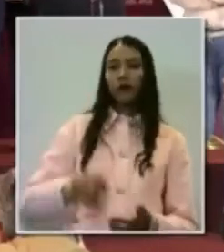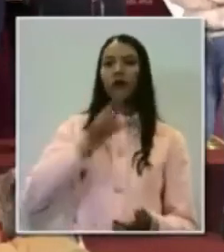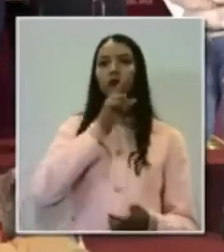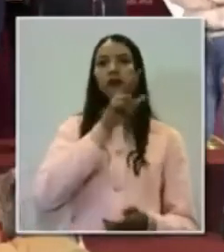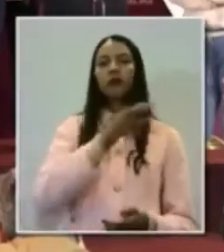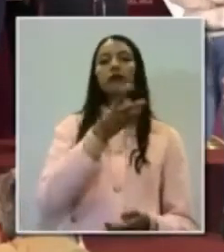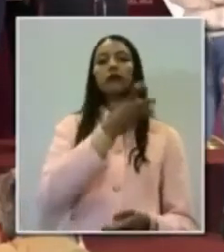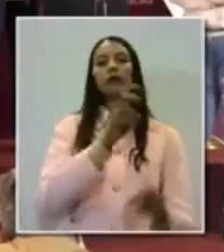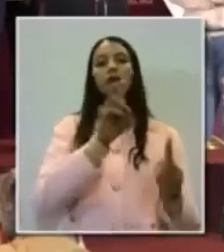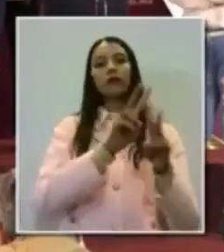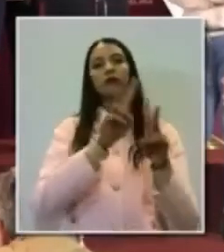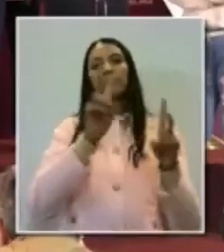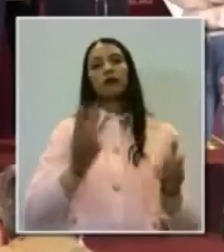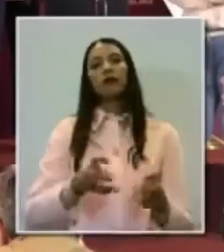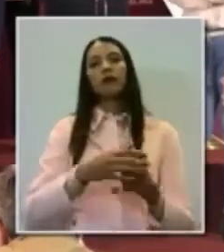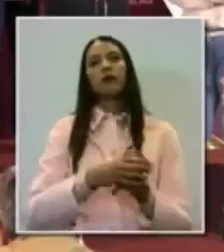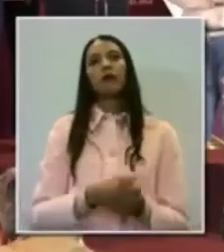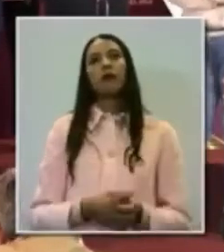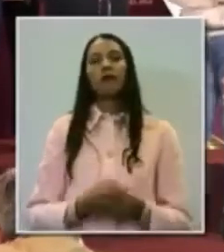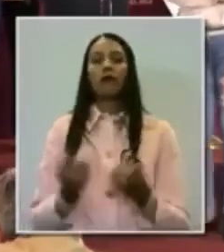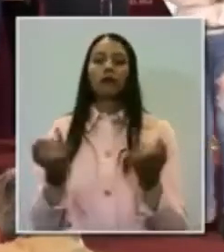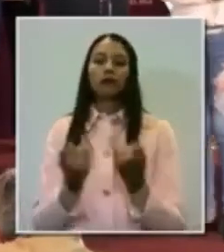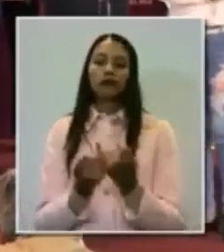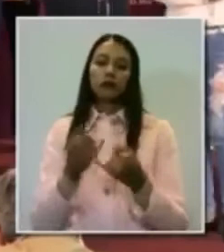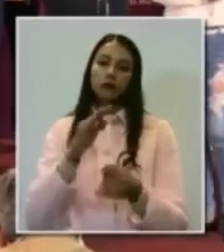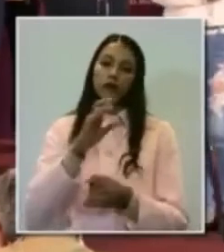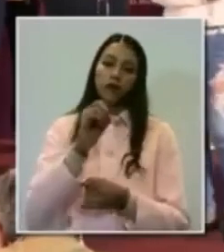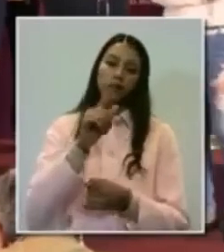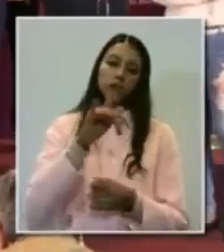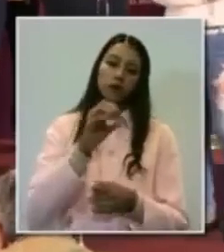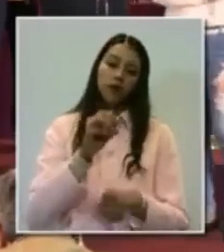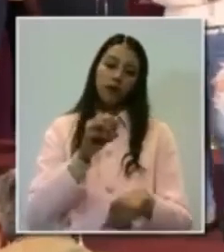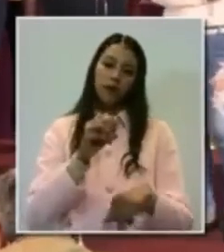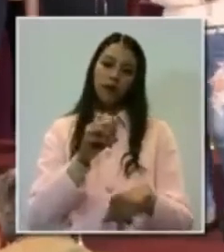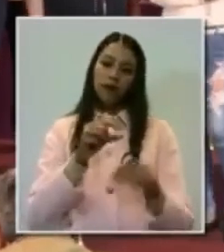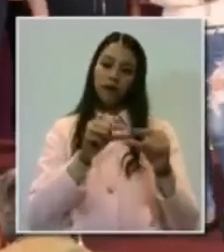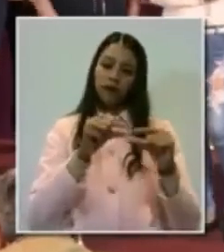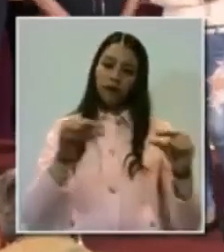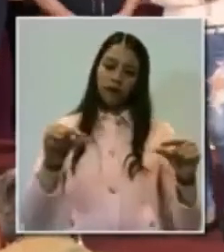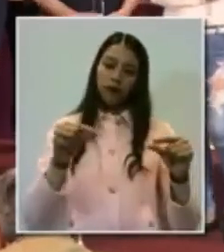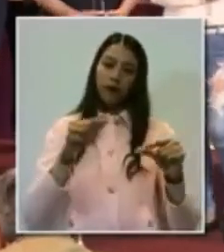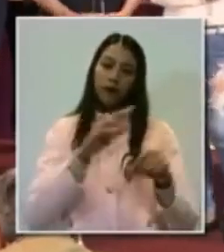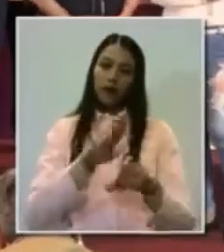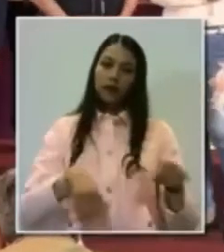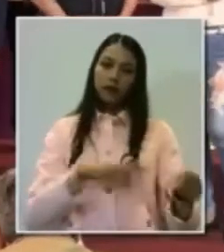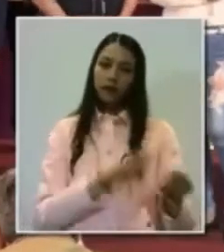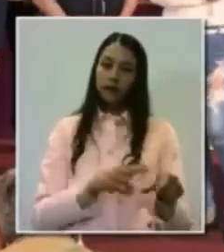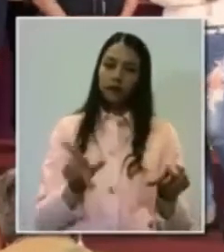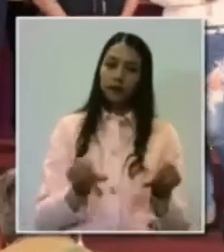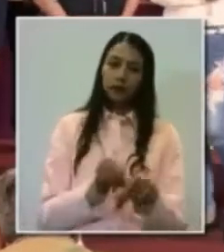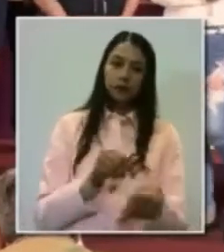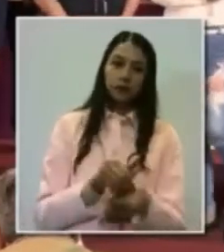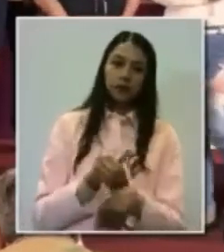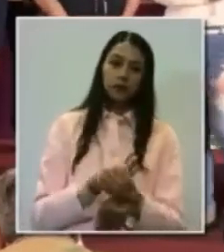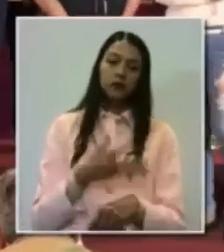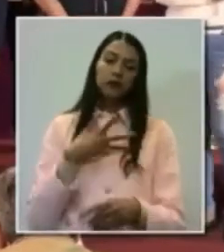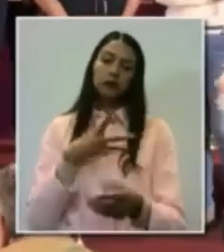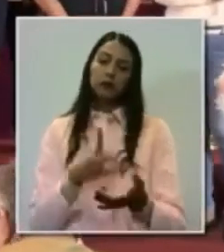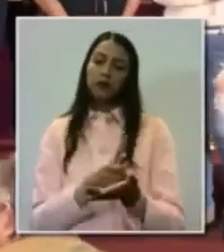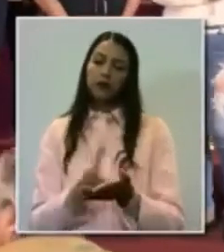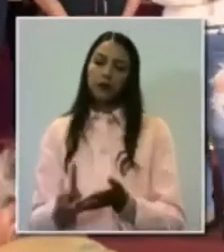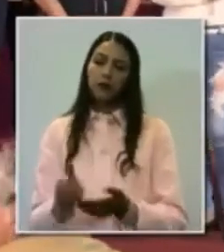esta situación, y que los folios de egresados normalistas nada más se dan a conocer por números, los que tienen derecho